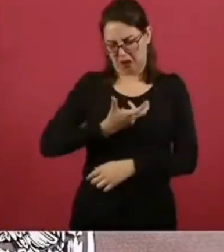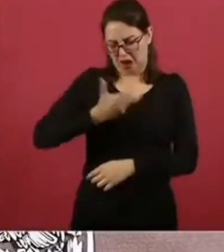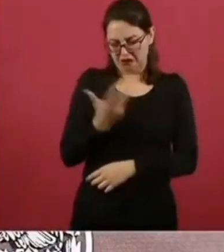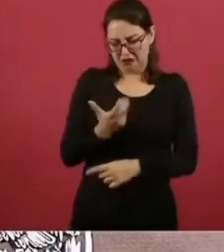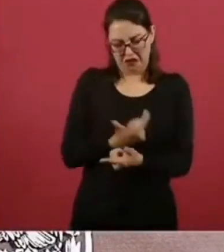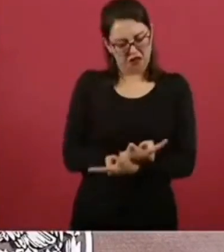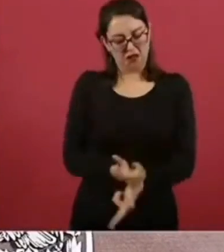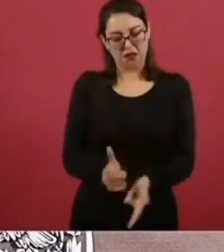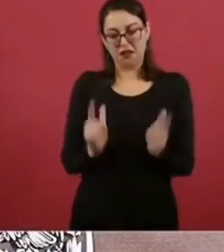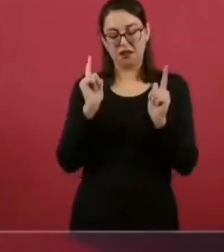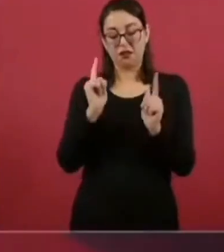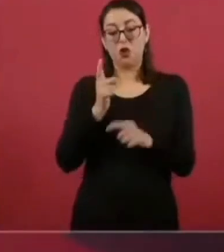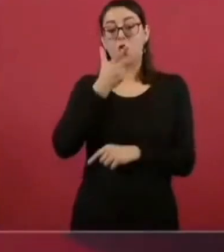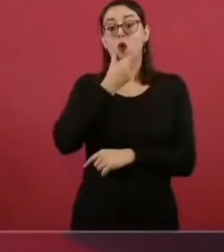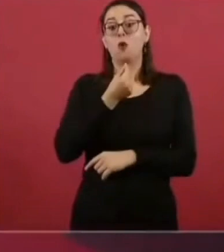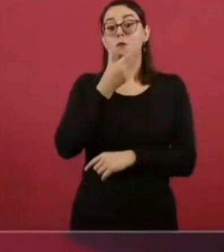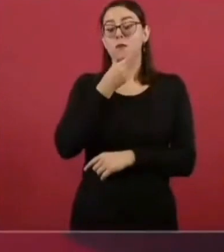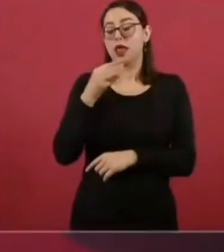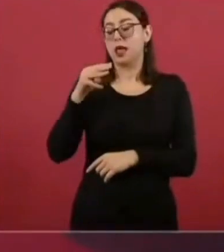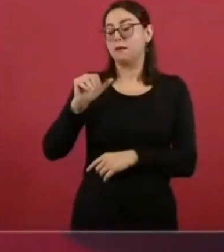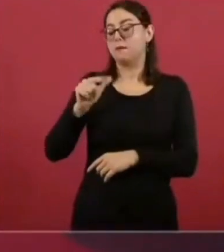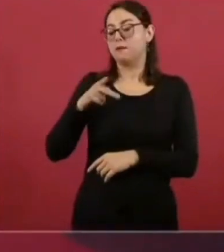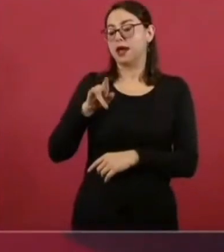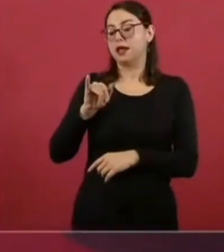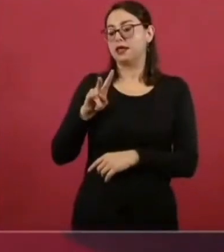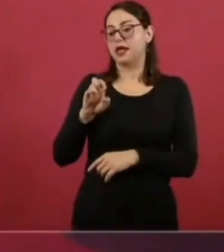decía Maquiavelo. Maquiavelo,